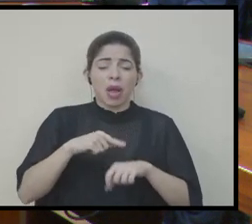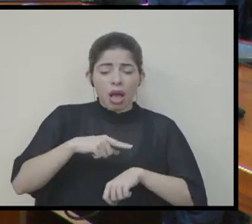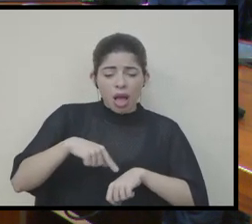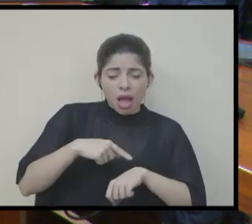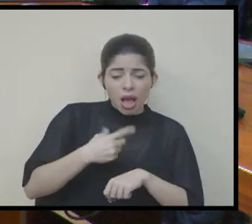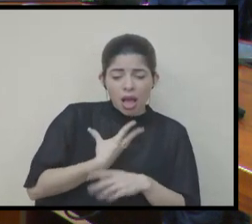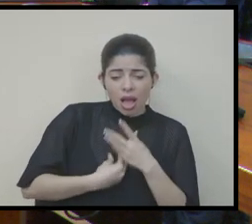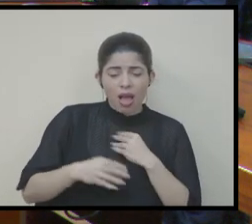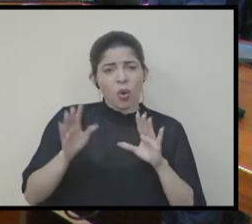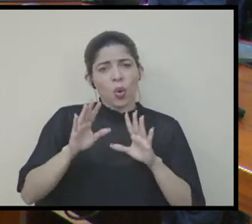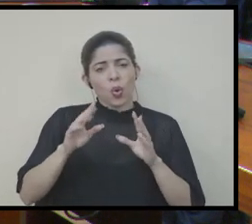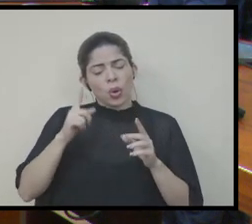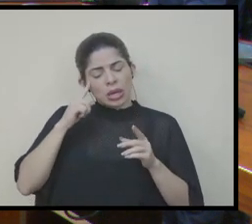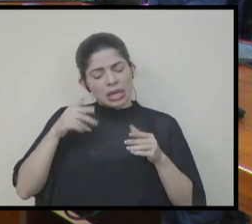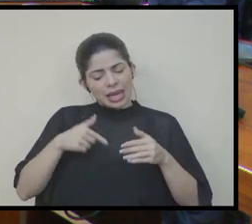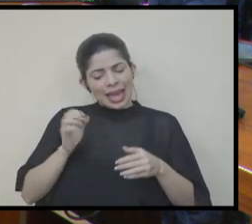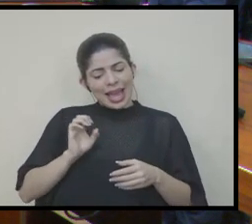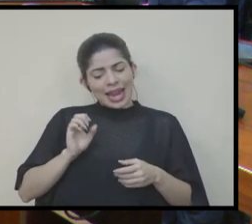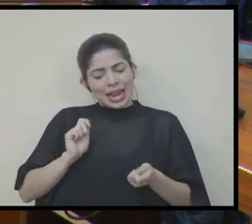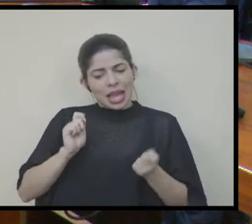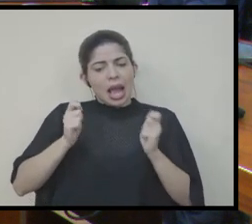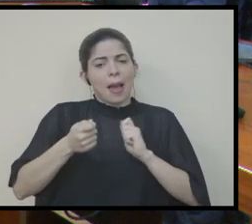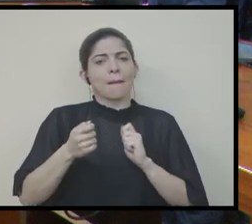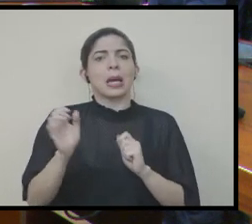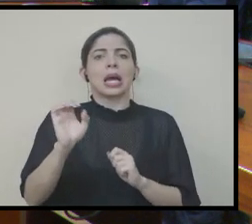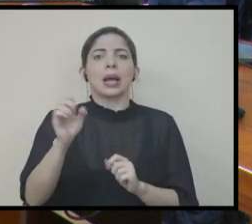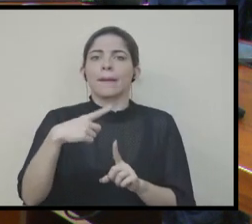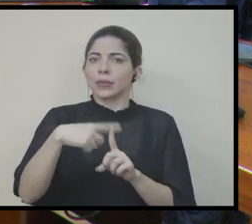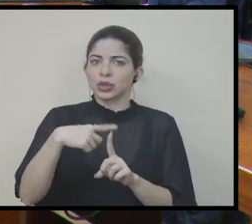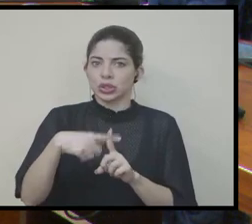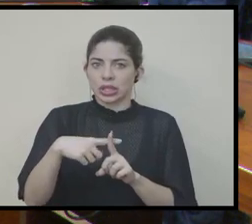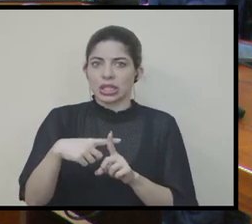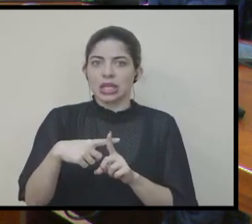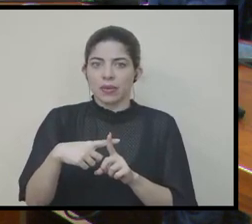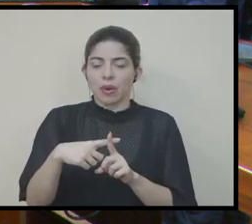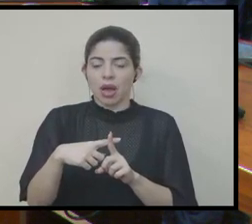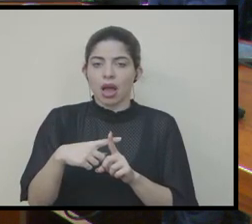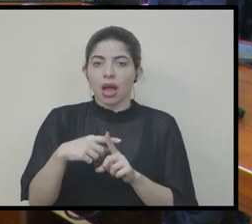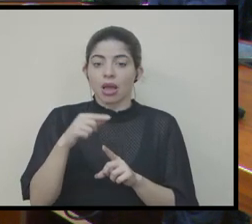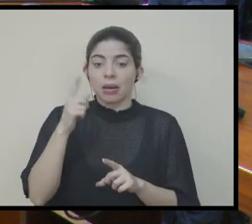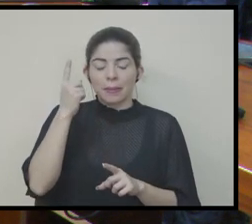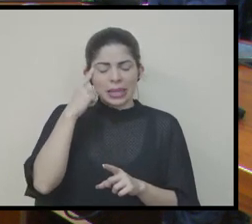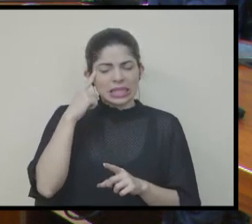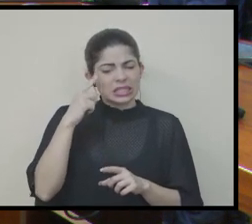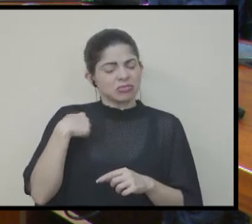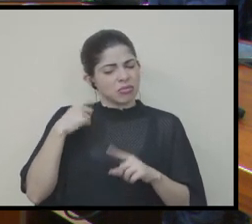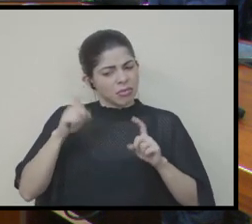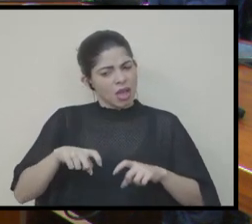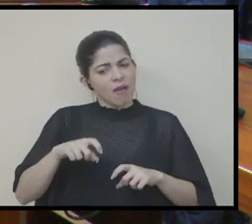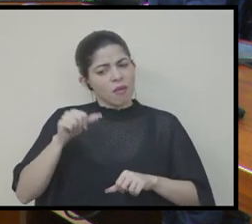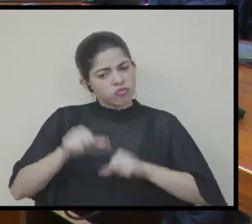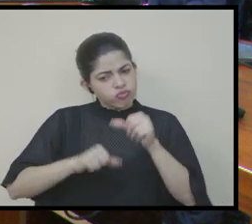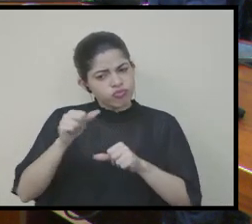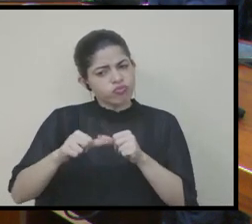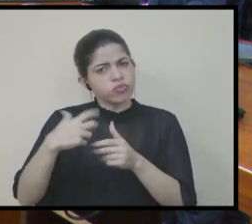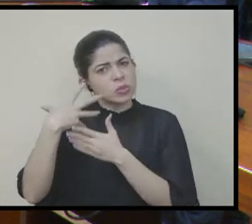que todo eso hay que canalizarlo y convertirlo en energía positiva, ¿verdad? En convertirlo, en decir, vamos para adelante, salimos juntos